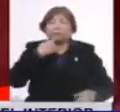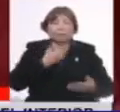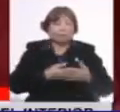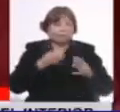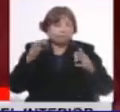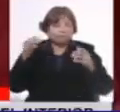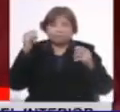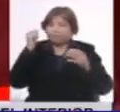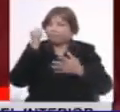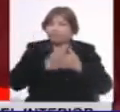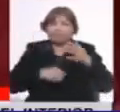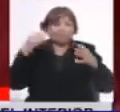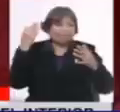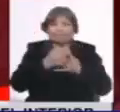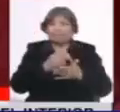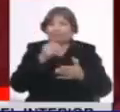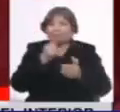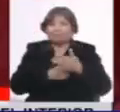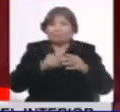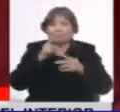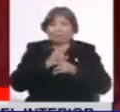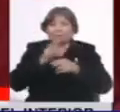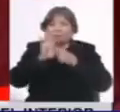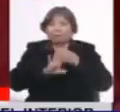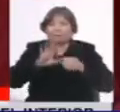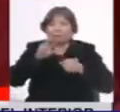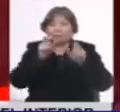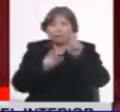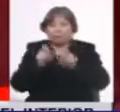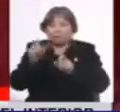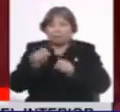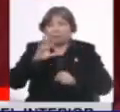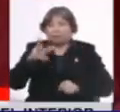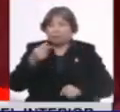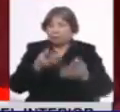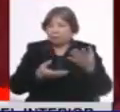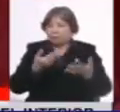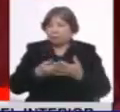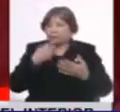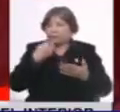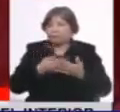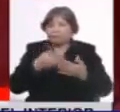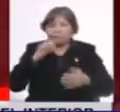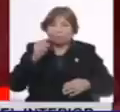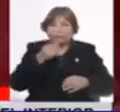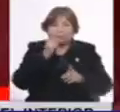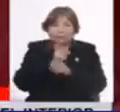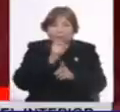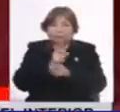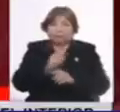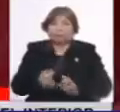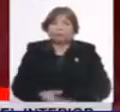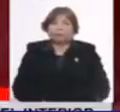el combate a la inseguridad ciudadana. Eso ha sido